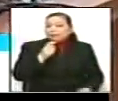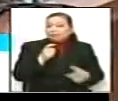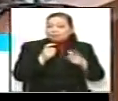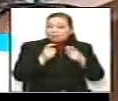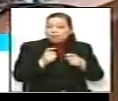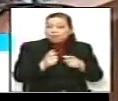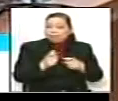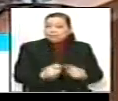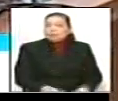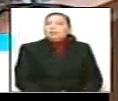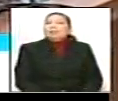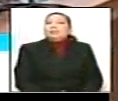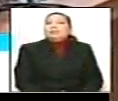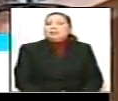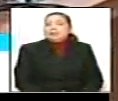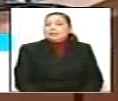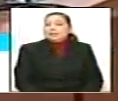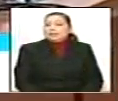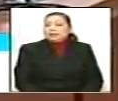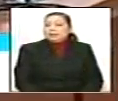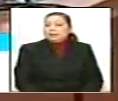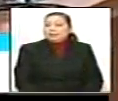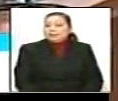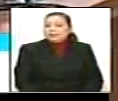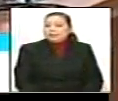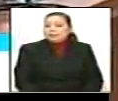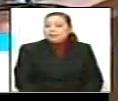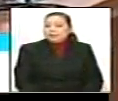supervisor. Entonces, perdón.